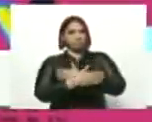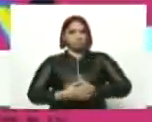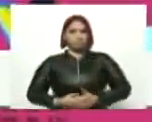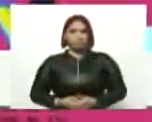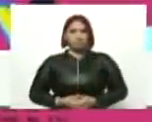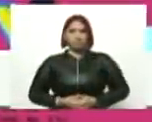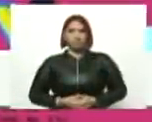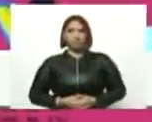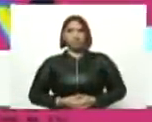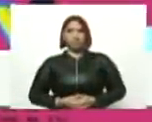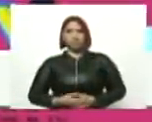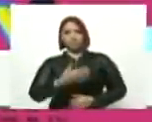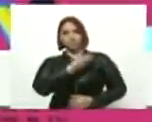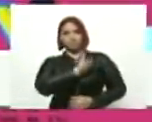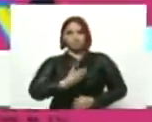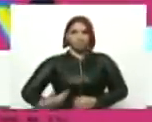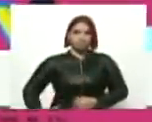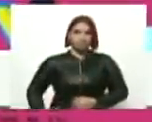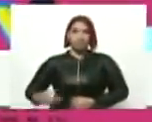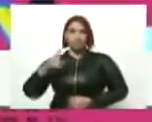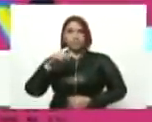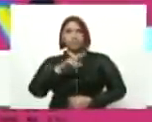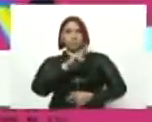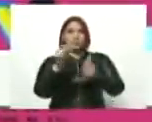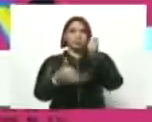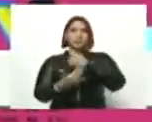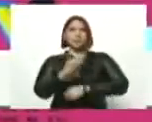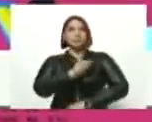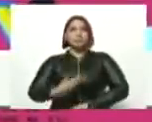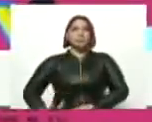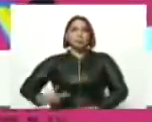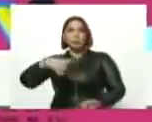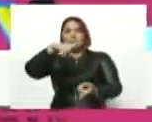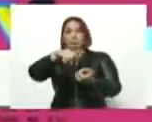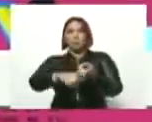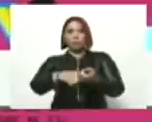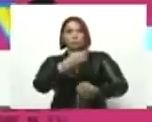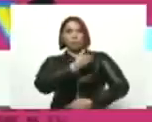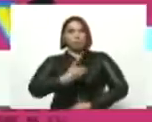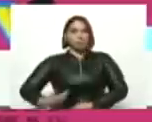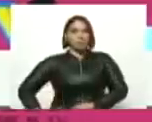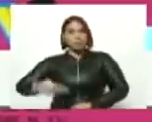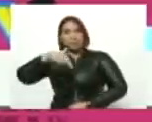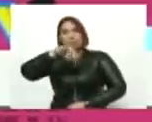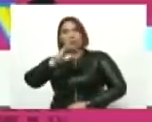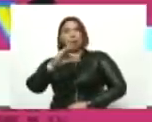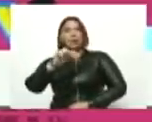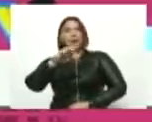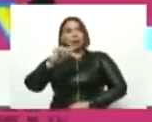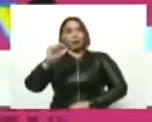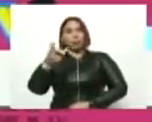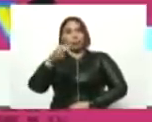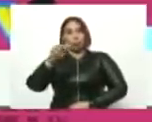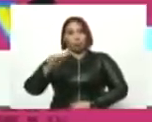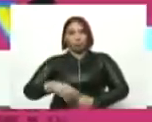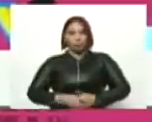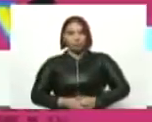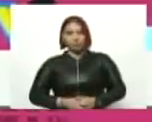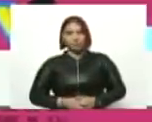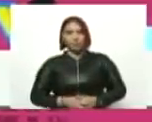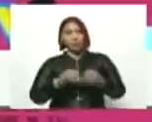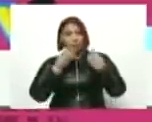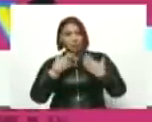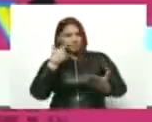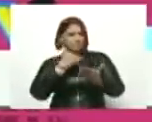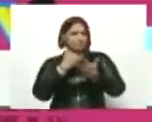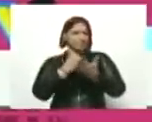el presidente Daniel y a la vicepresidenta Rosario, desde aquí. Miren, cobra singular